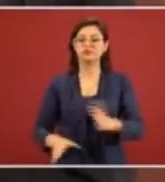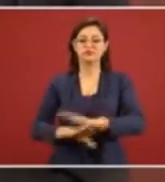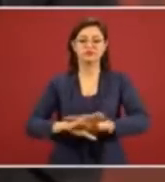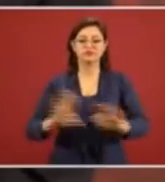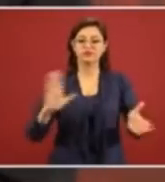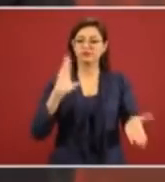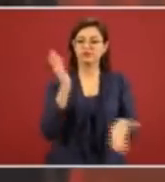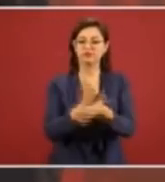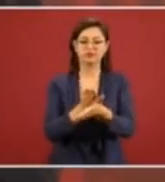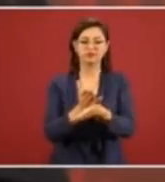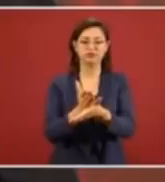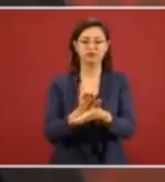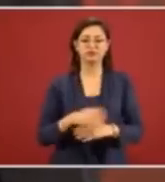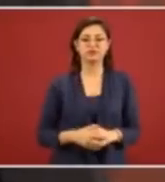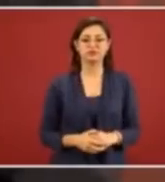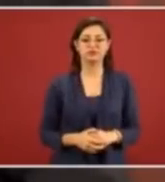Pero no es